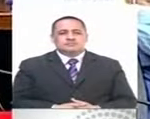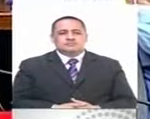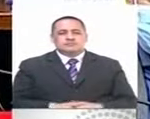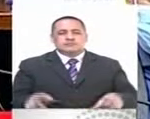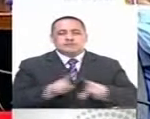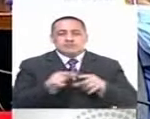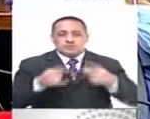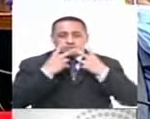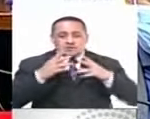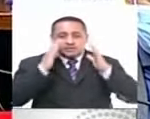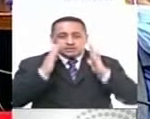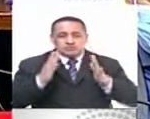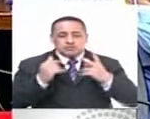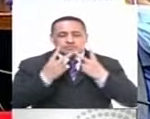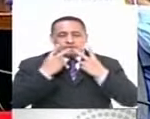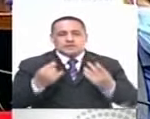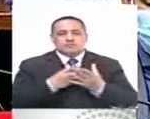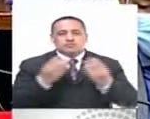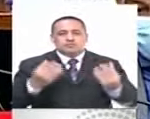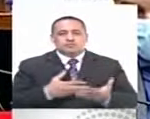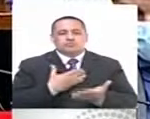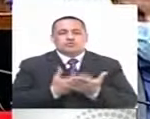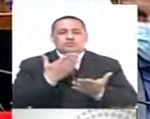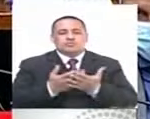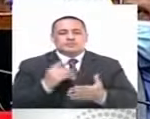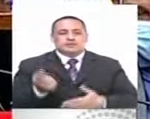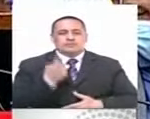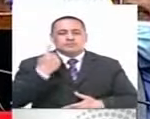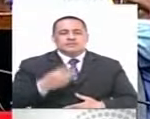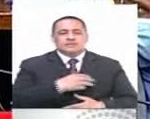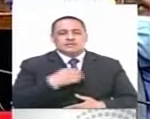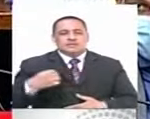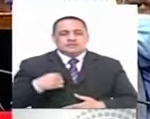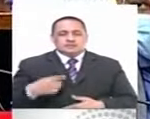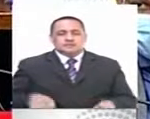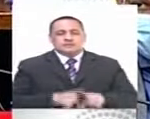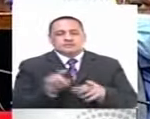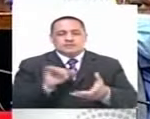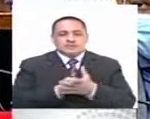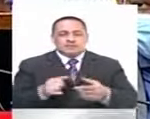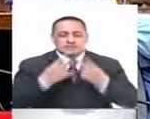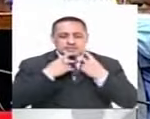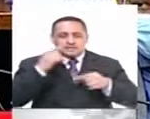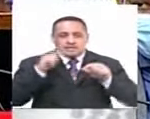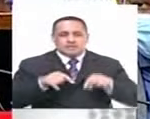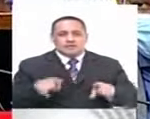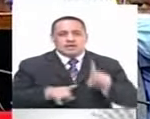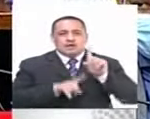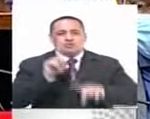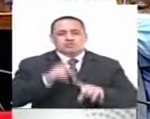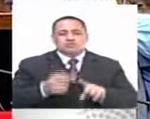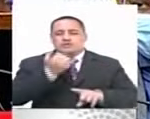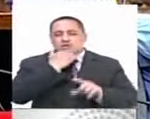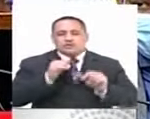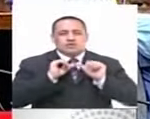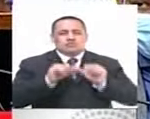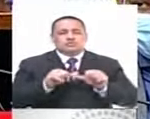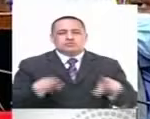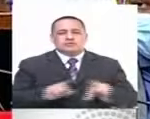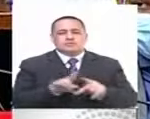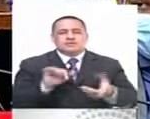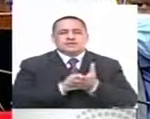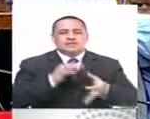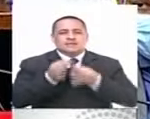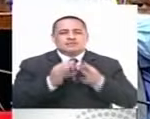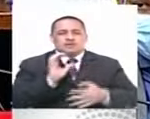Hemos escuchado con atención las propuestas hechas por la primera ministra y vemos que se mantienen ciertos errores de manera permanente, que ya indican